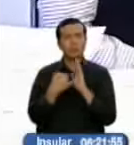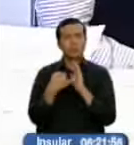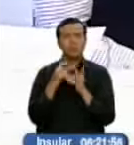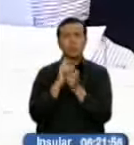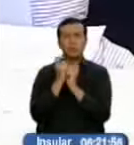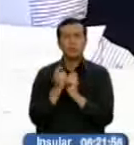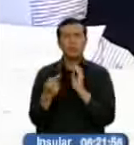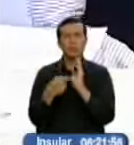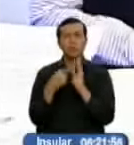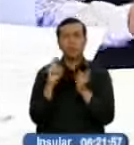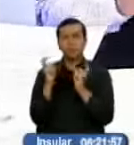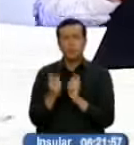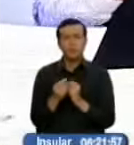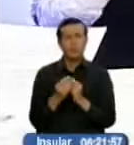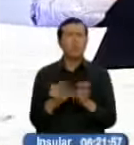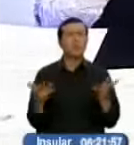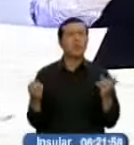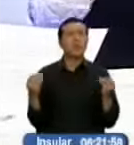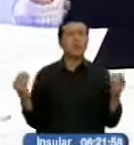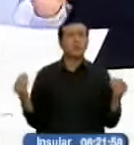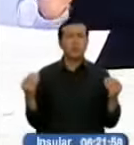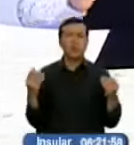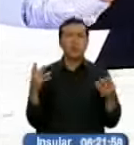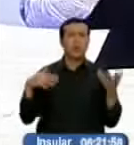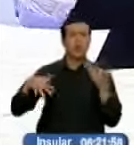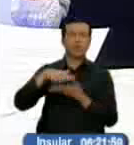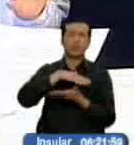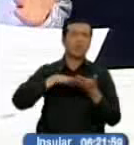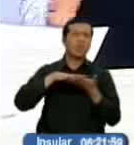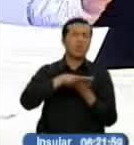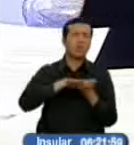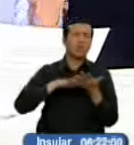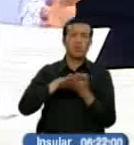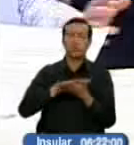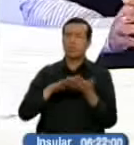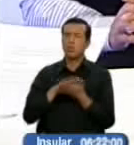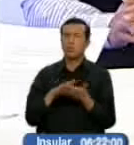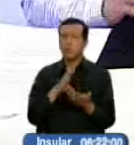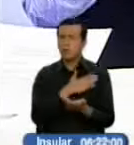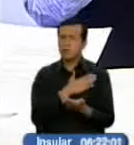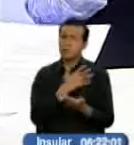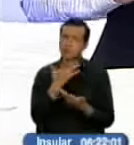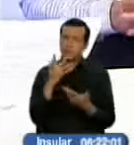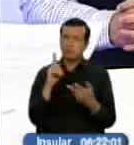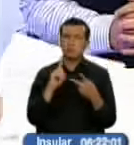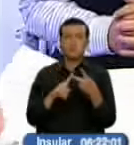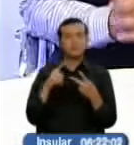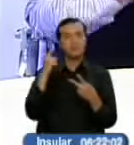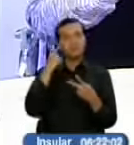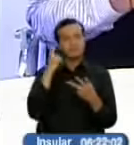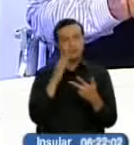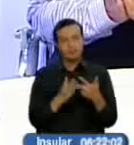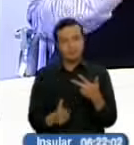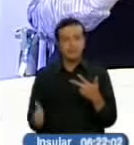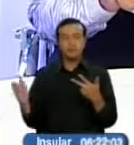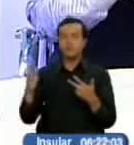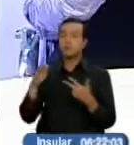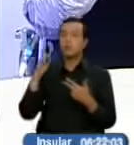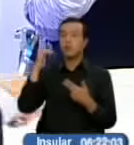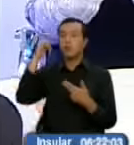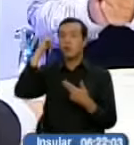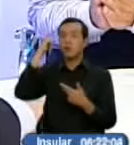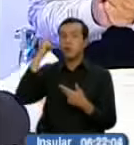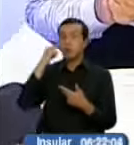los tributos en estos últimos años? Eso crea un caos, no genera certidumbre, no genera confianza. Hay que establecer claramente un Estado